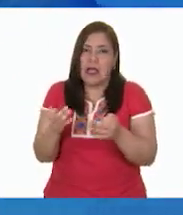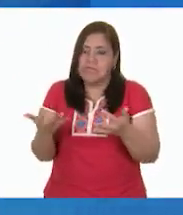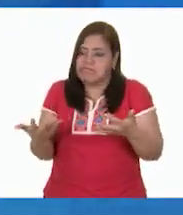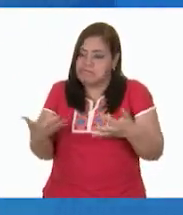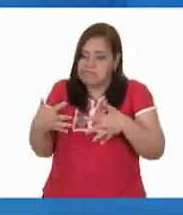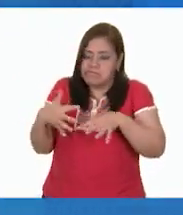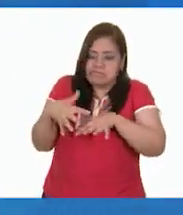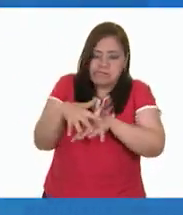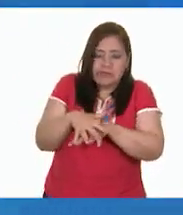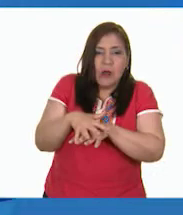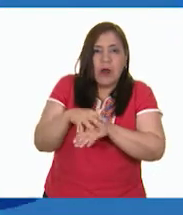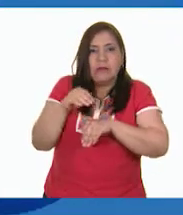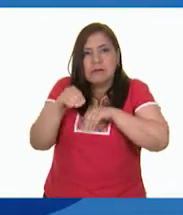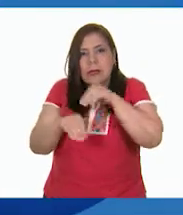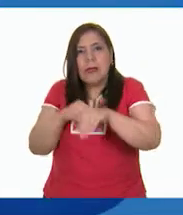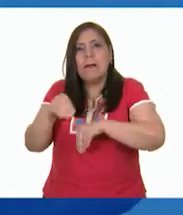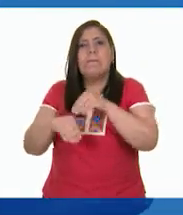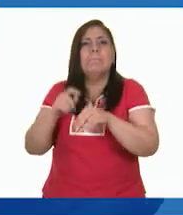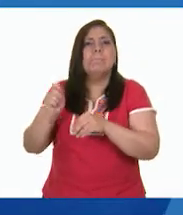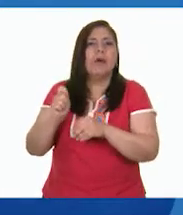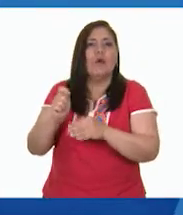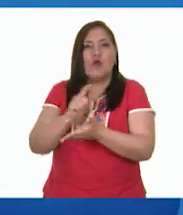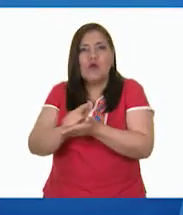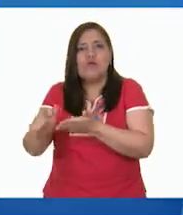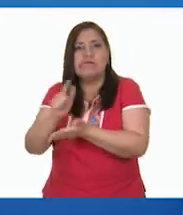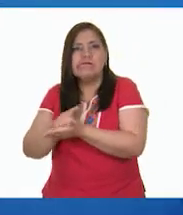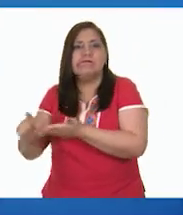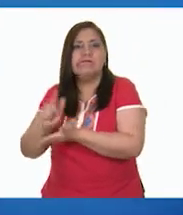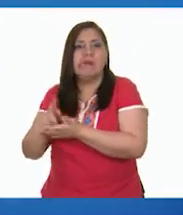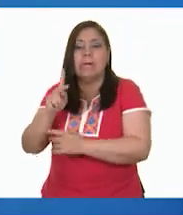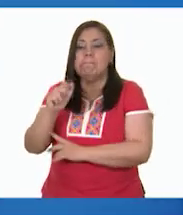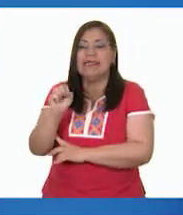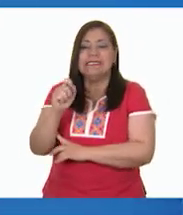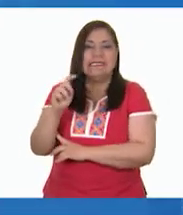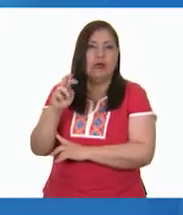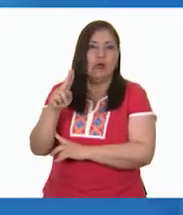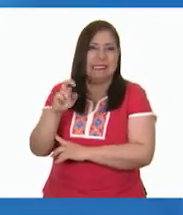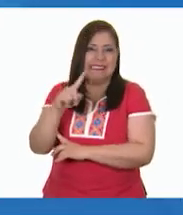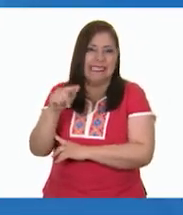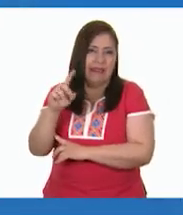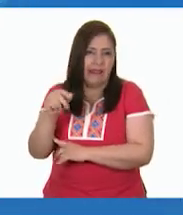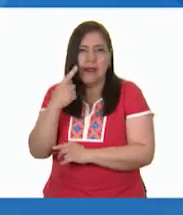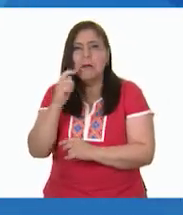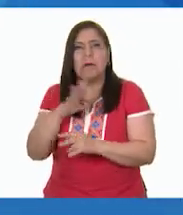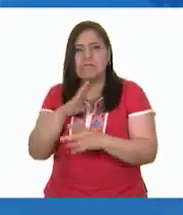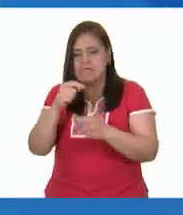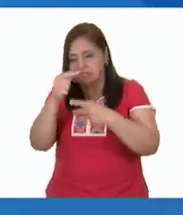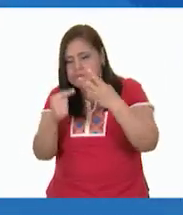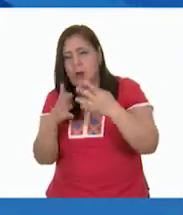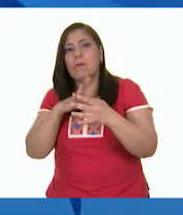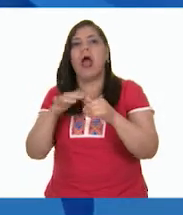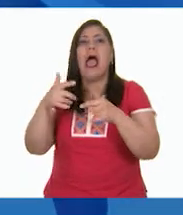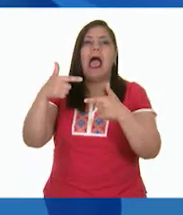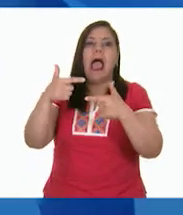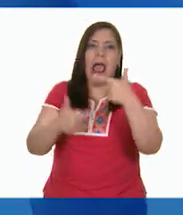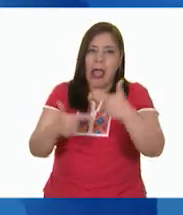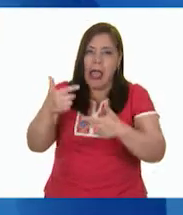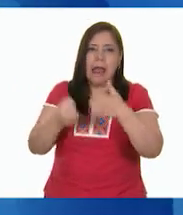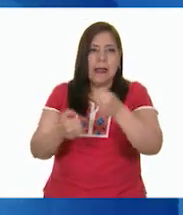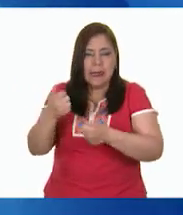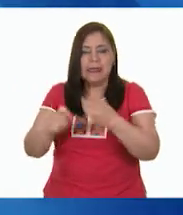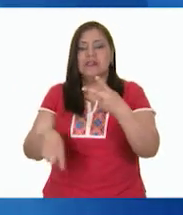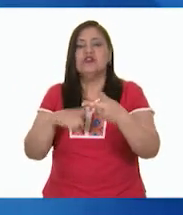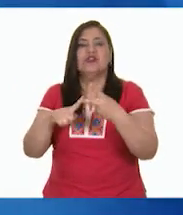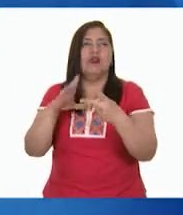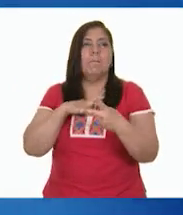mezcla pasteurizada en donde intervienen muchos ingredientes. Tenemos elementos lácteos, tenemos edulcorantes,